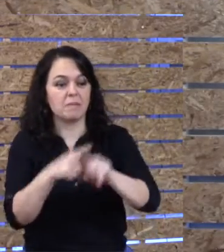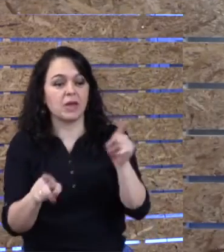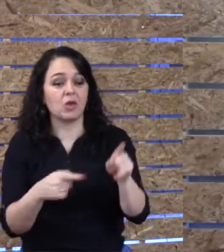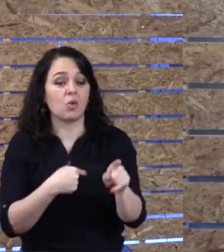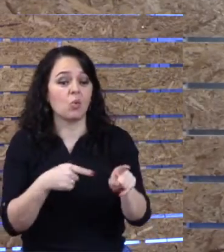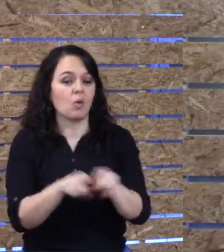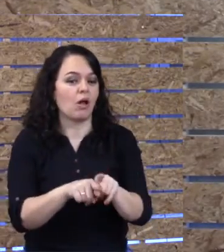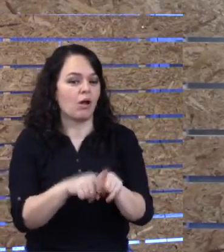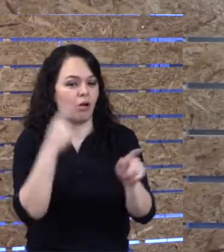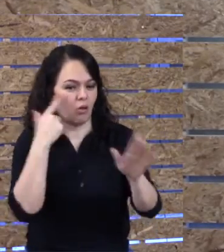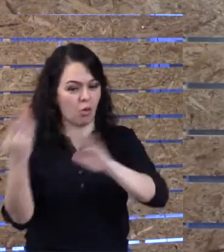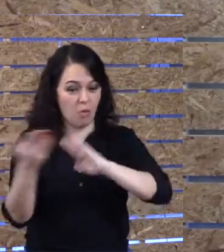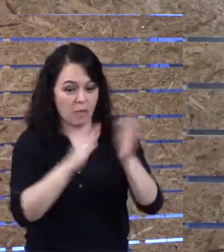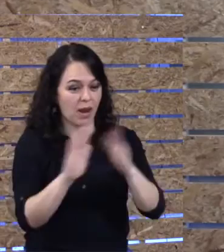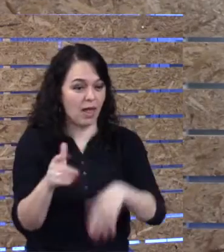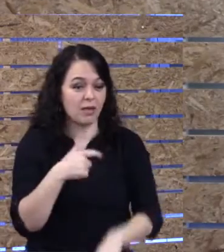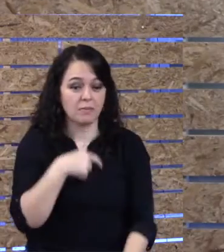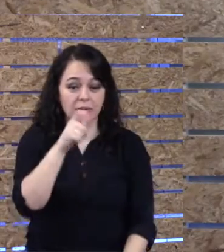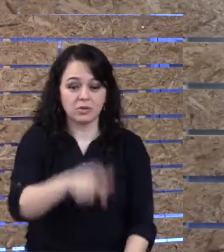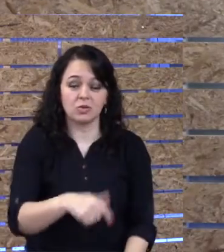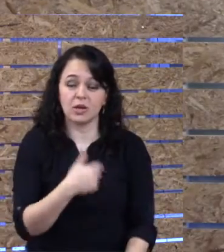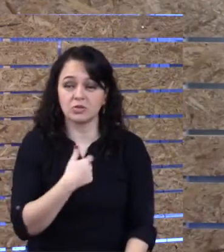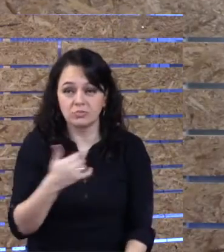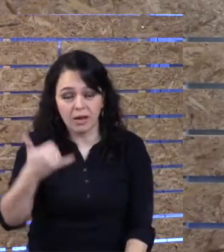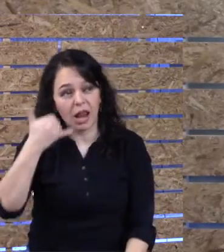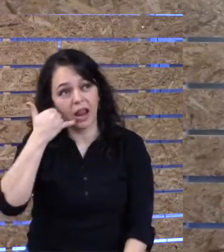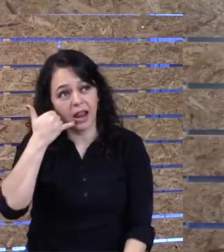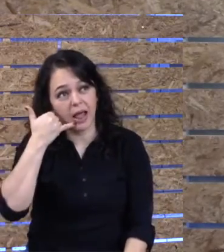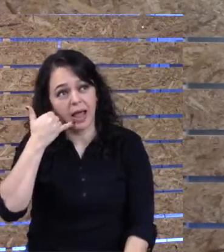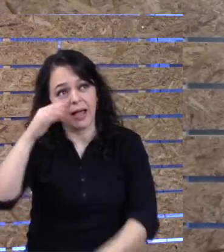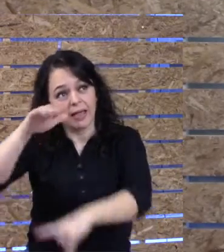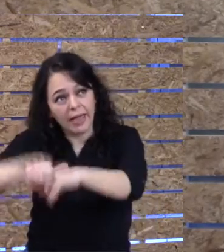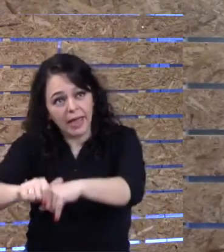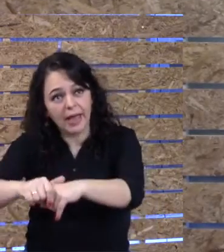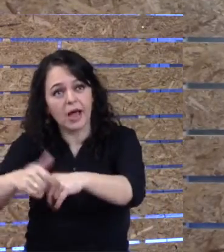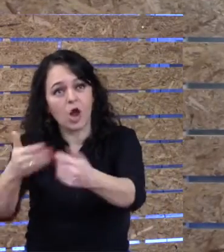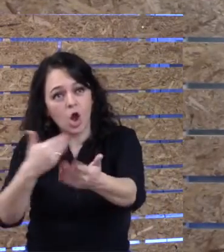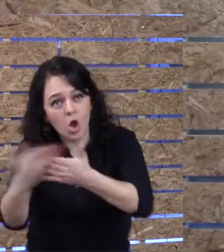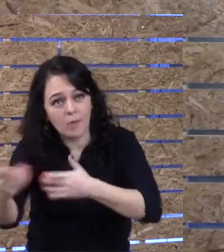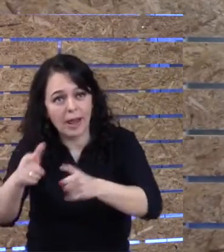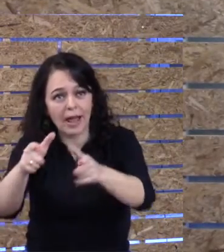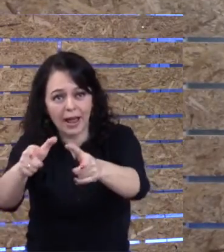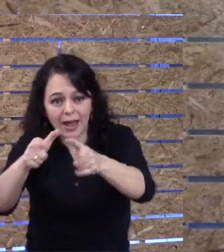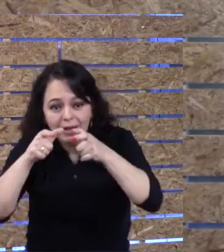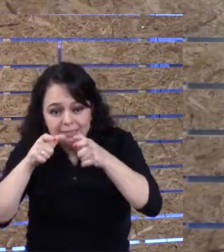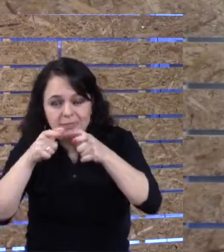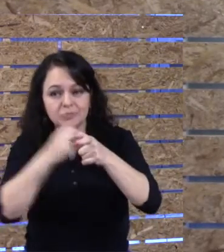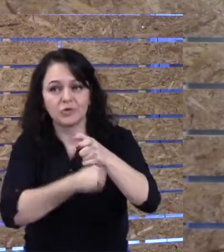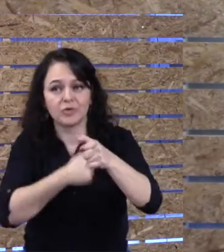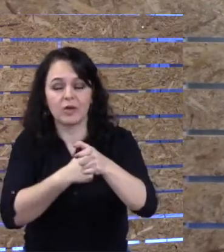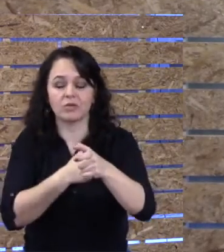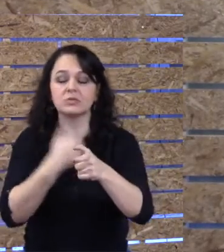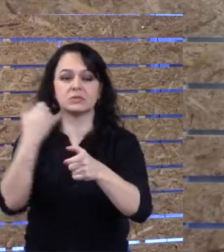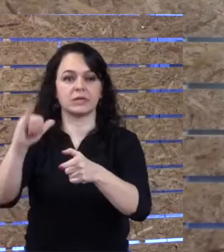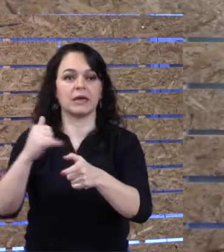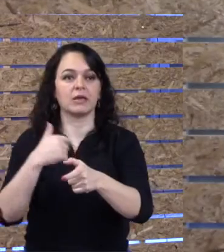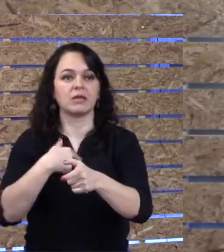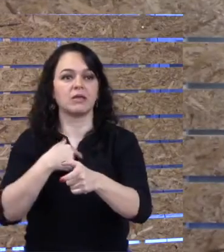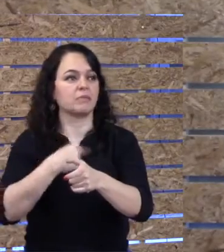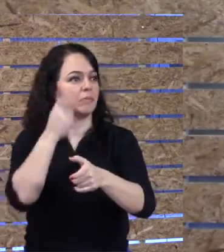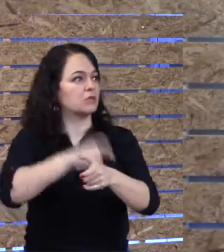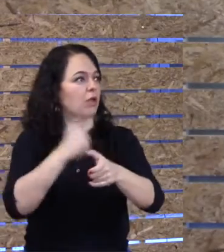recibirla. Ni siquiera le pregunta a la persona, yo la semana pasada te dije, te declaré, estaba convencido, fue palabra profética, todo lo